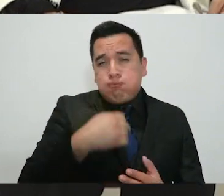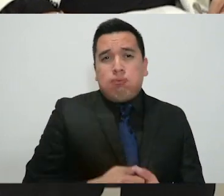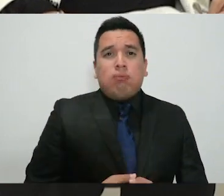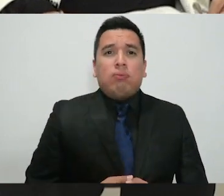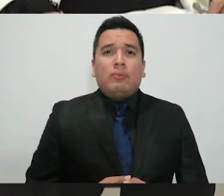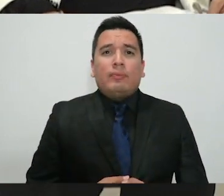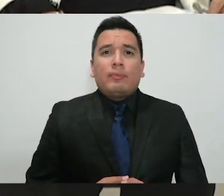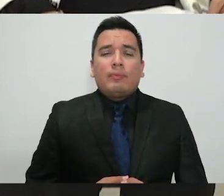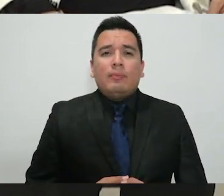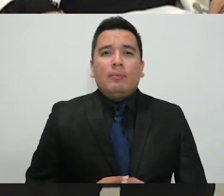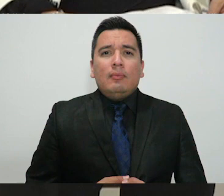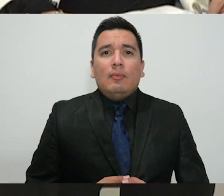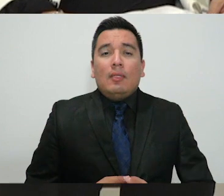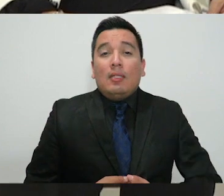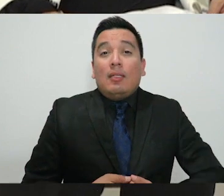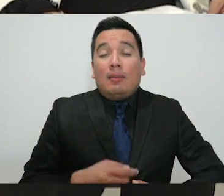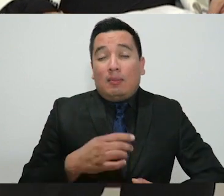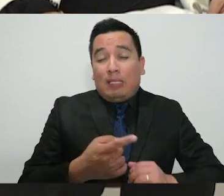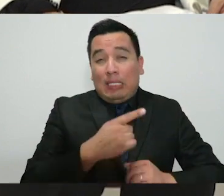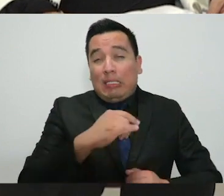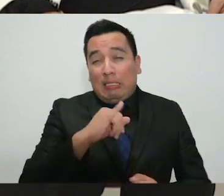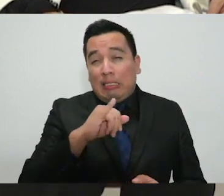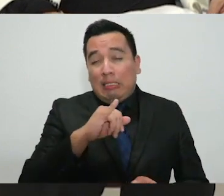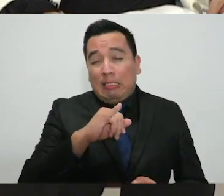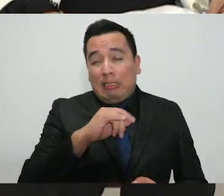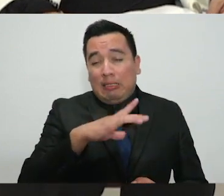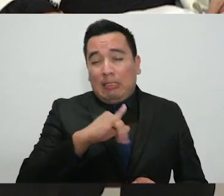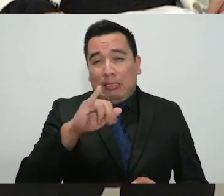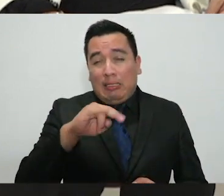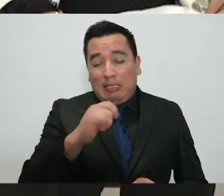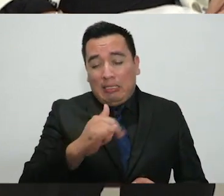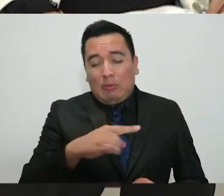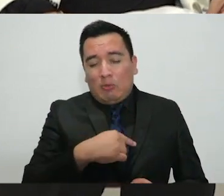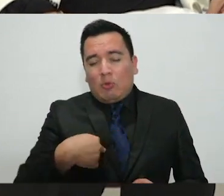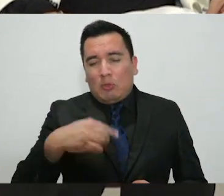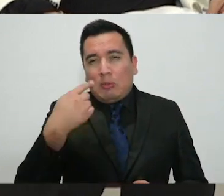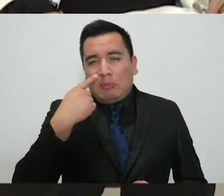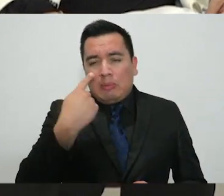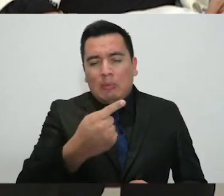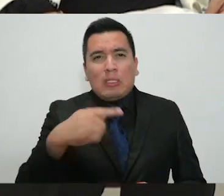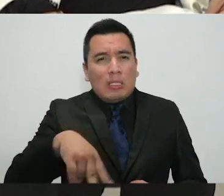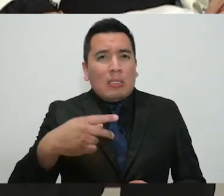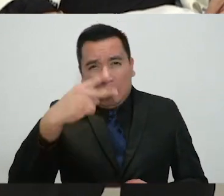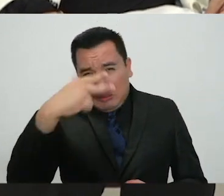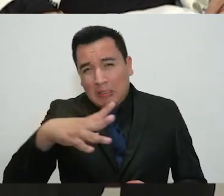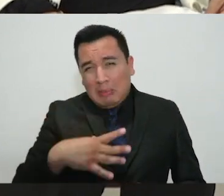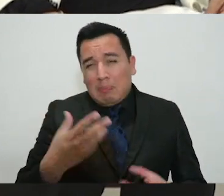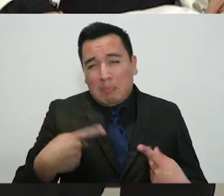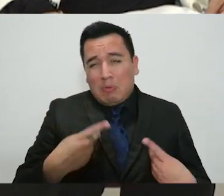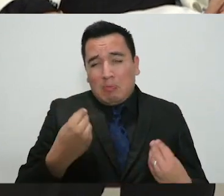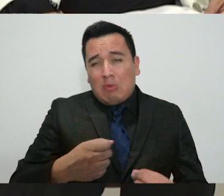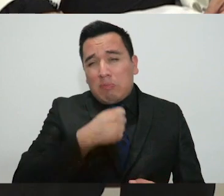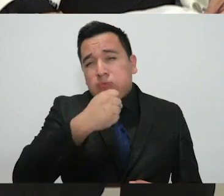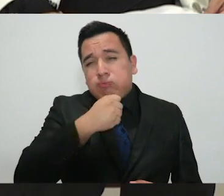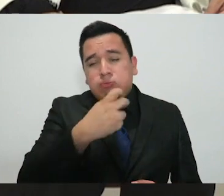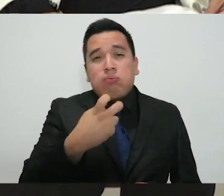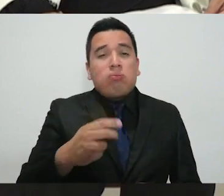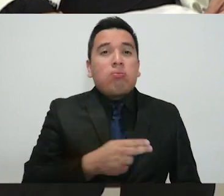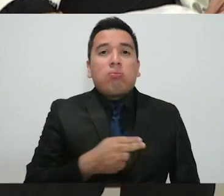datos estadísticos que nos dé el INEGI, vamos a ser una sociedad envejecida, y en ese sentido también necesitamos ver